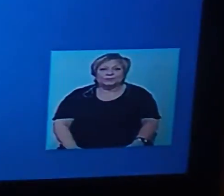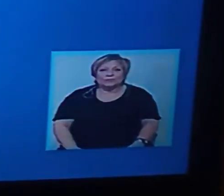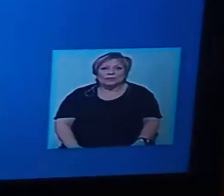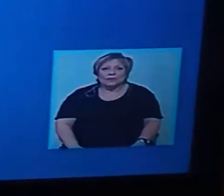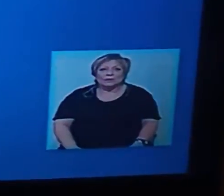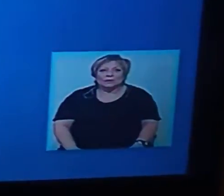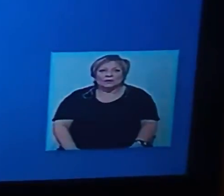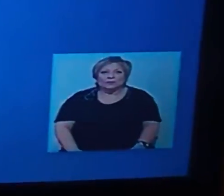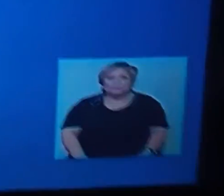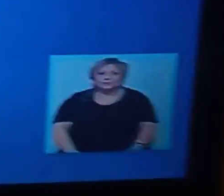en escenario